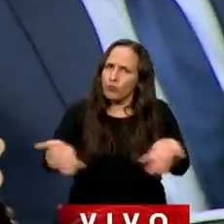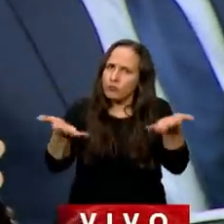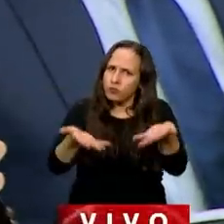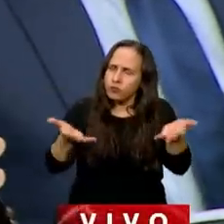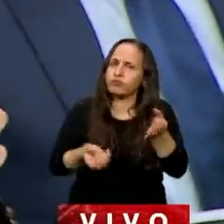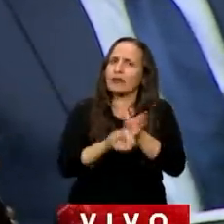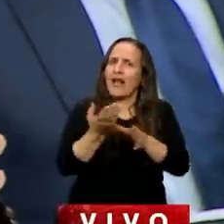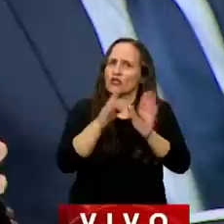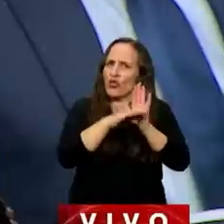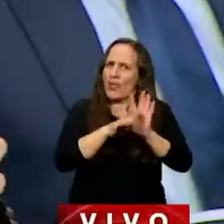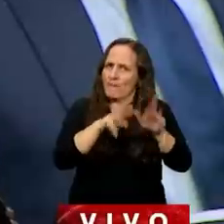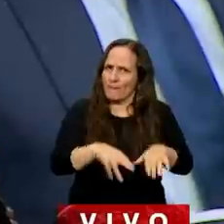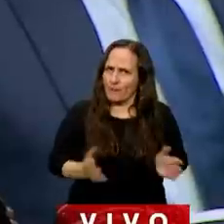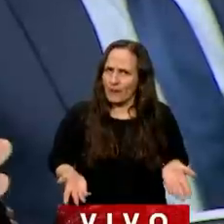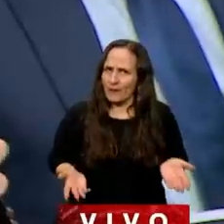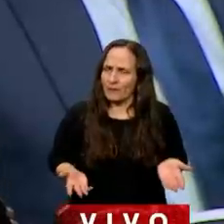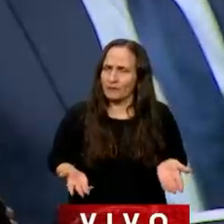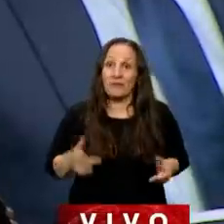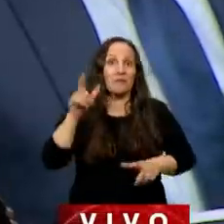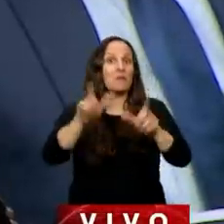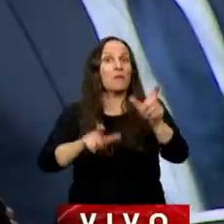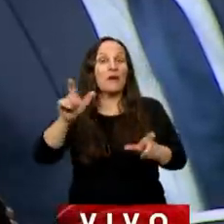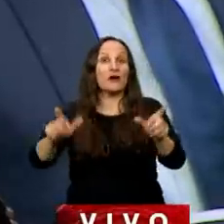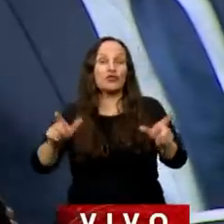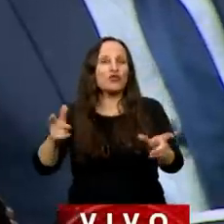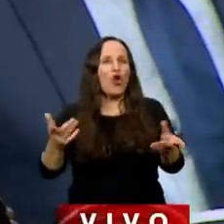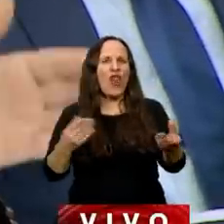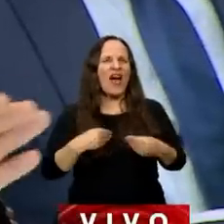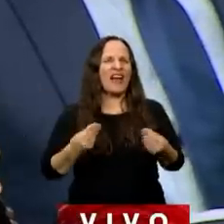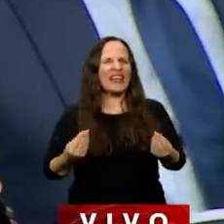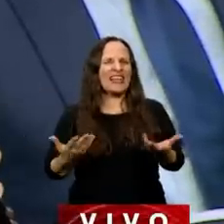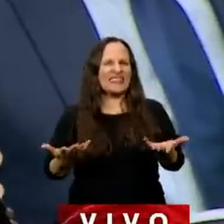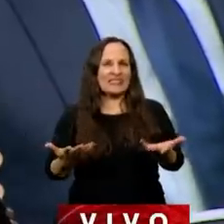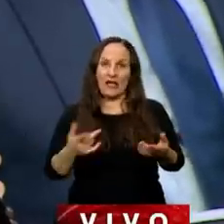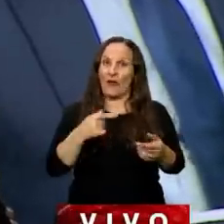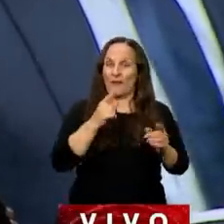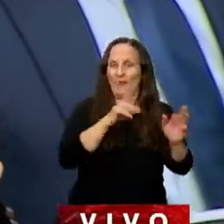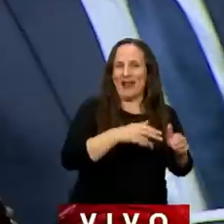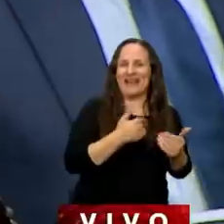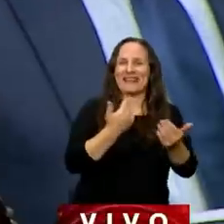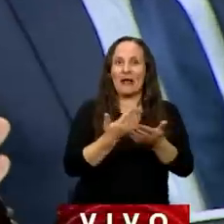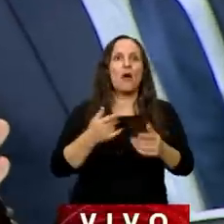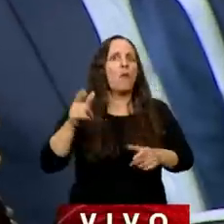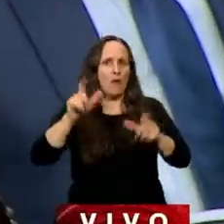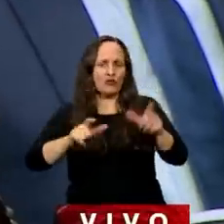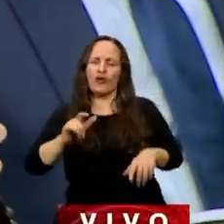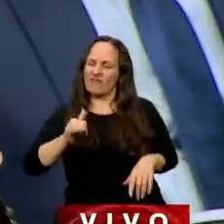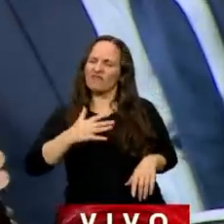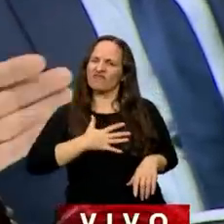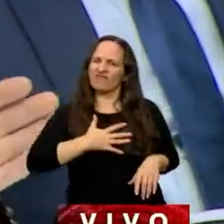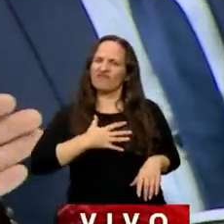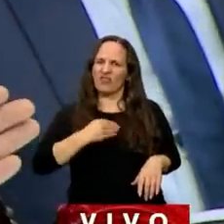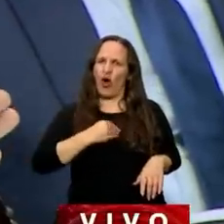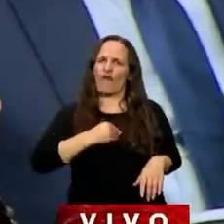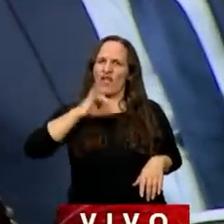programas. ¿Cuál ha sido la respuesta de la ciudadanía frente al programa y su implementación? Ha sido confianza.